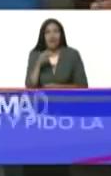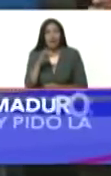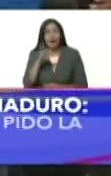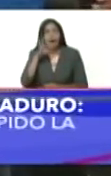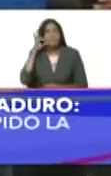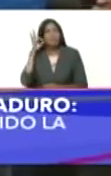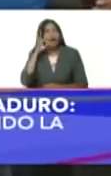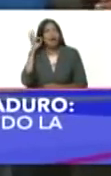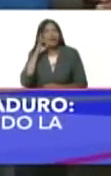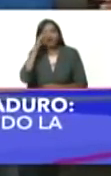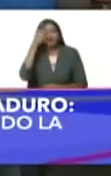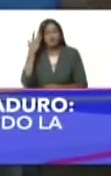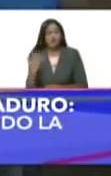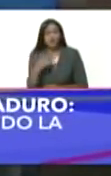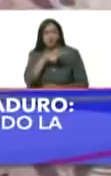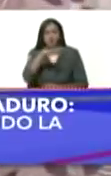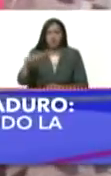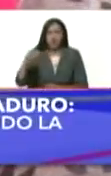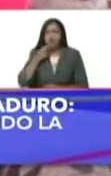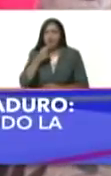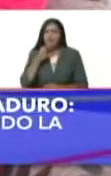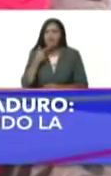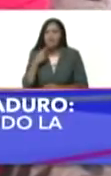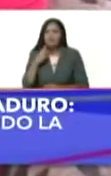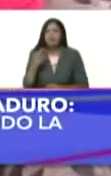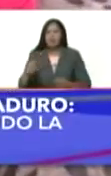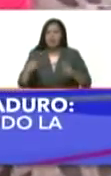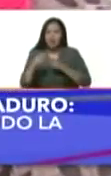catira. ¡Ah, la llanera catira!